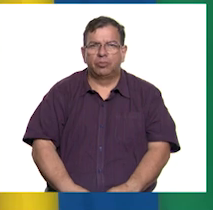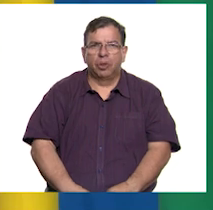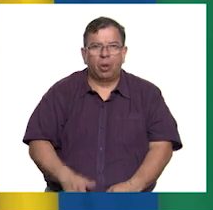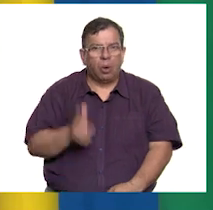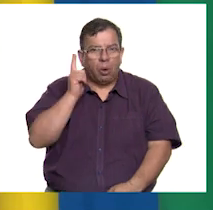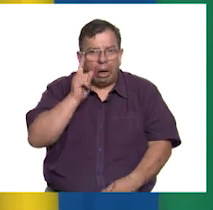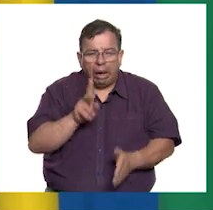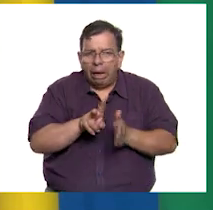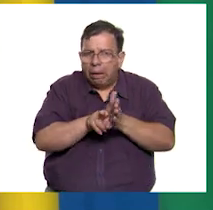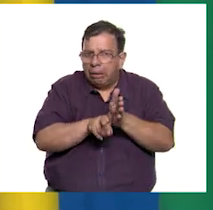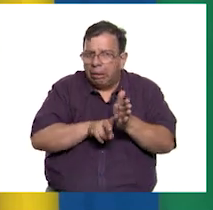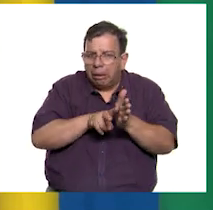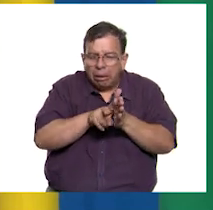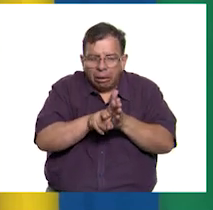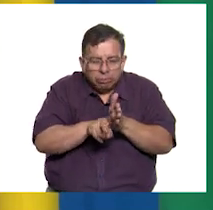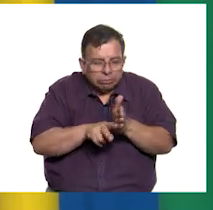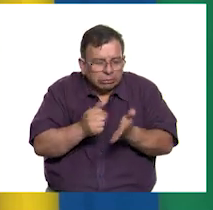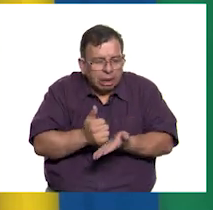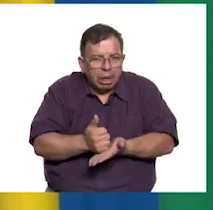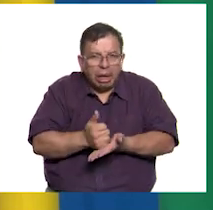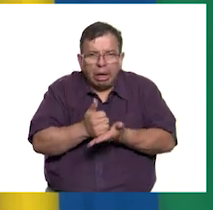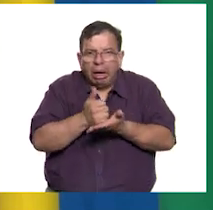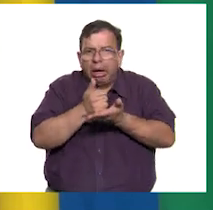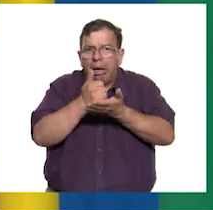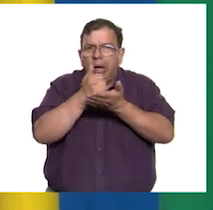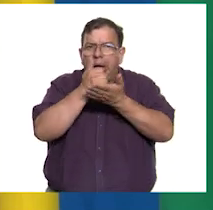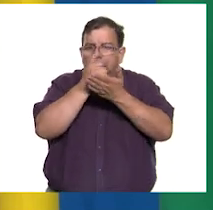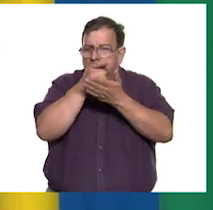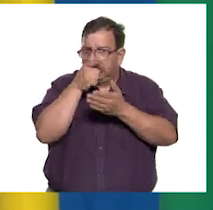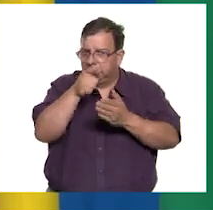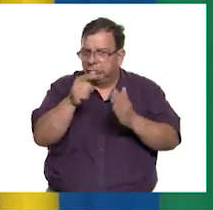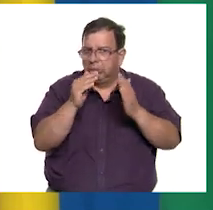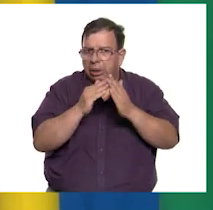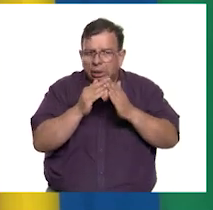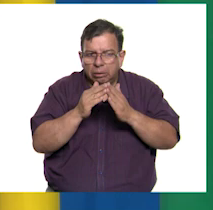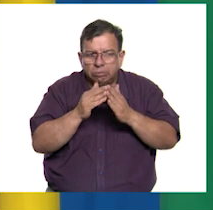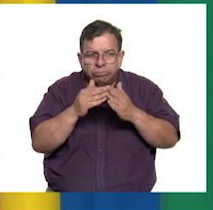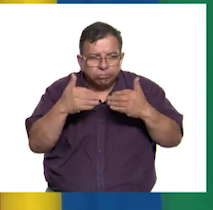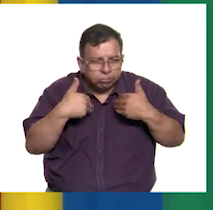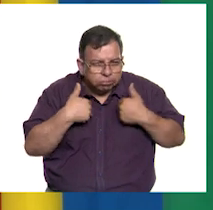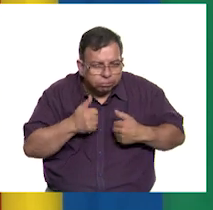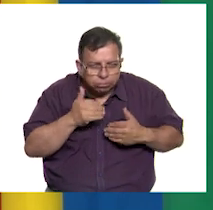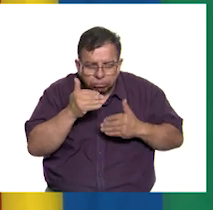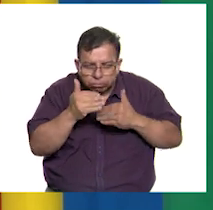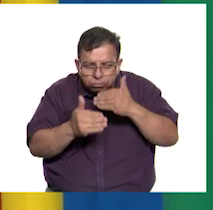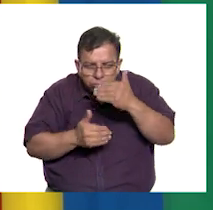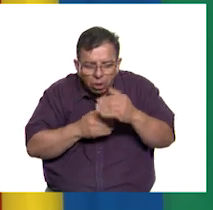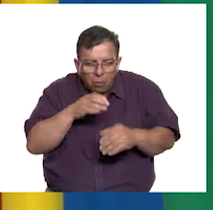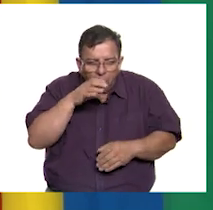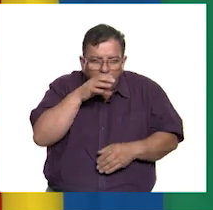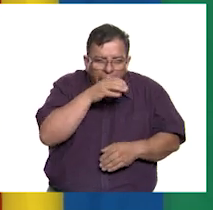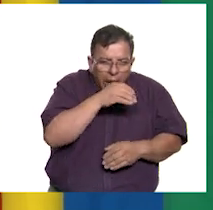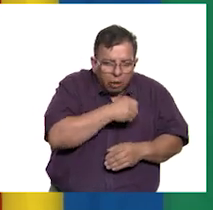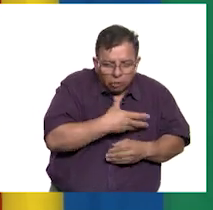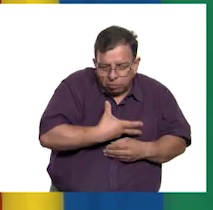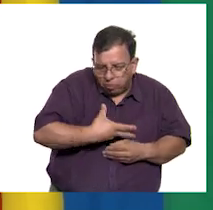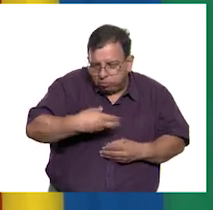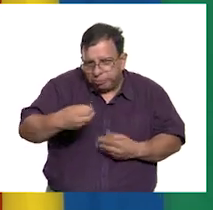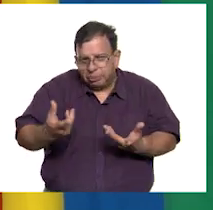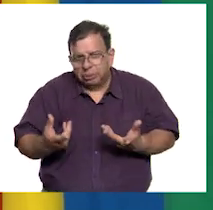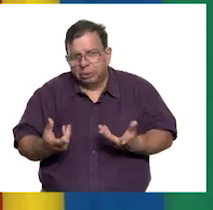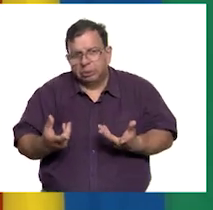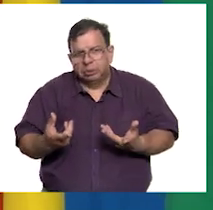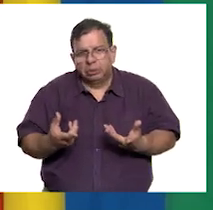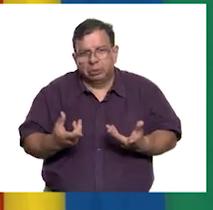Esperamos que este video les haya ayudado muchísimo allá en casita para comprender los procesos de transferencia del calor. Y amigo,